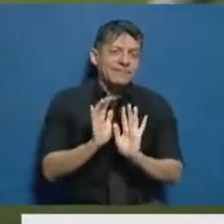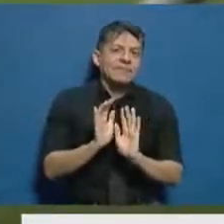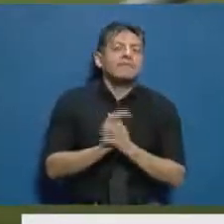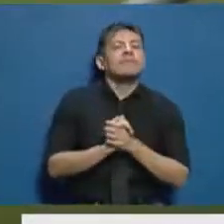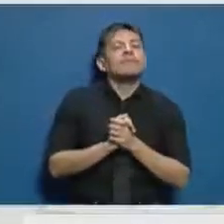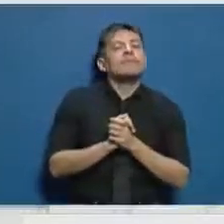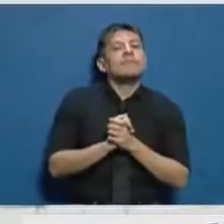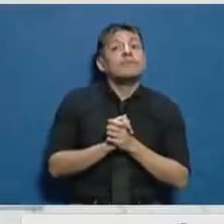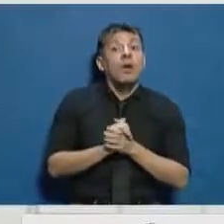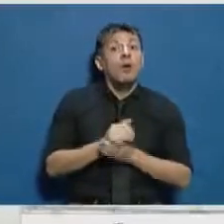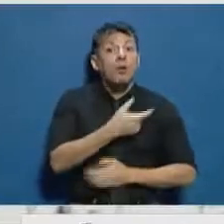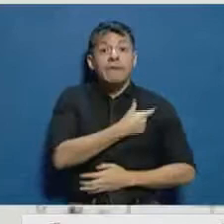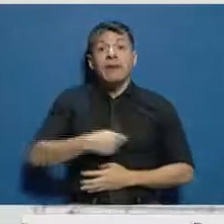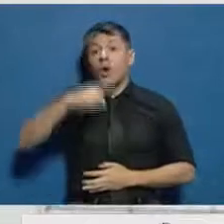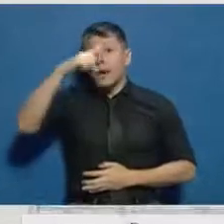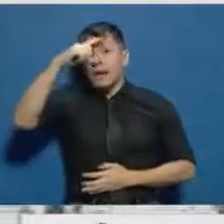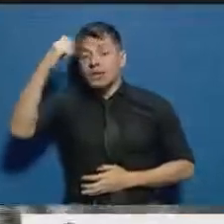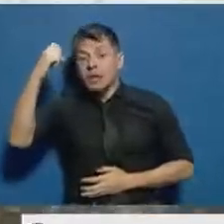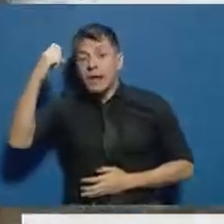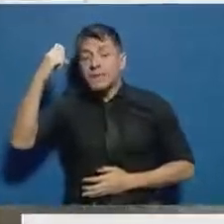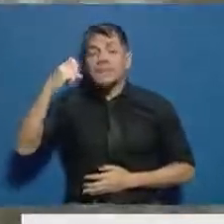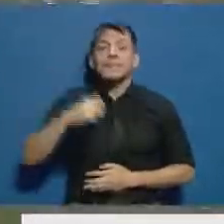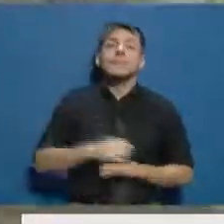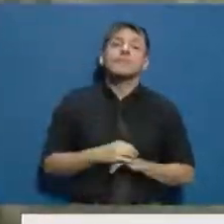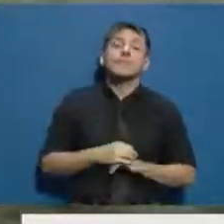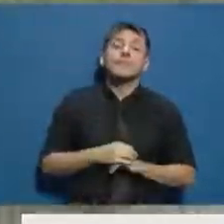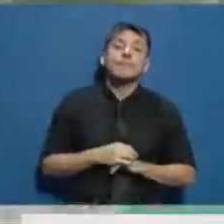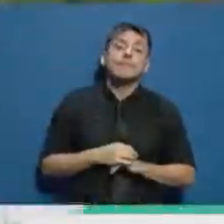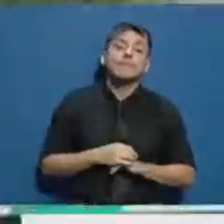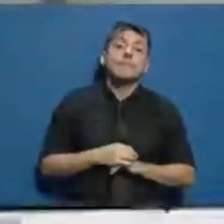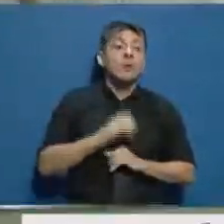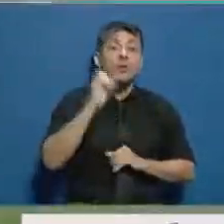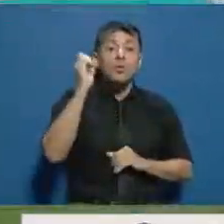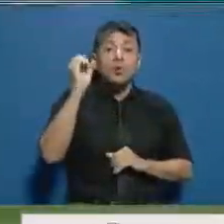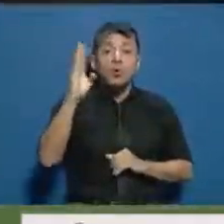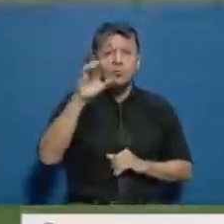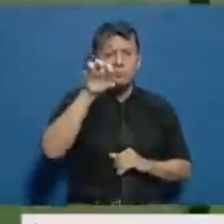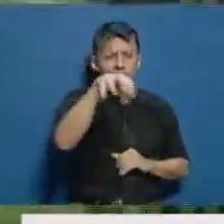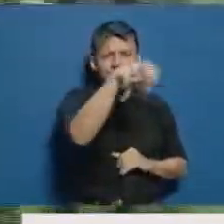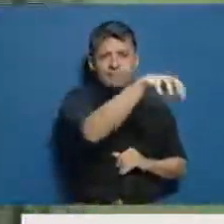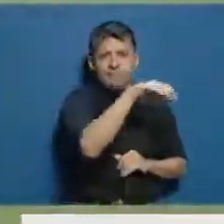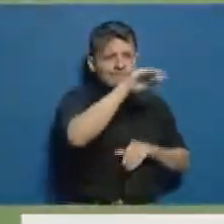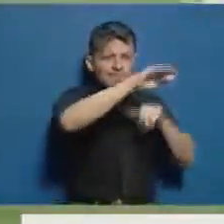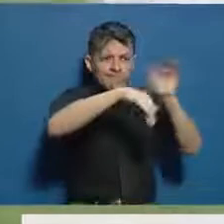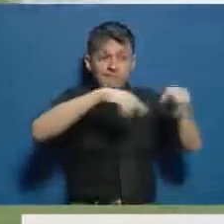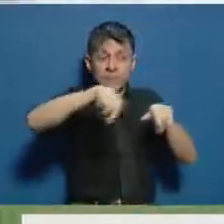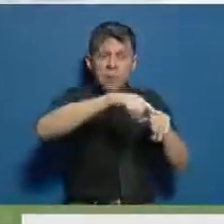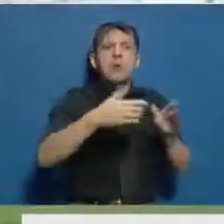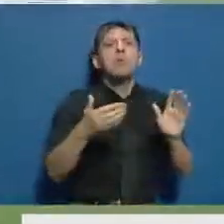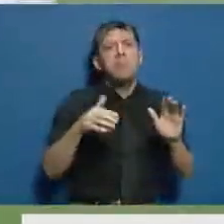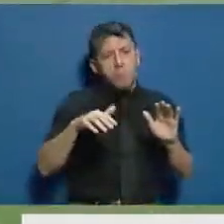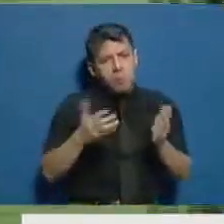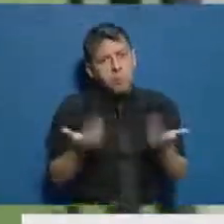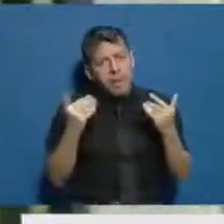llamando el gobierno nacional a los distintos clubes es que van a poder endeudarse en realidad